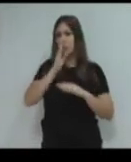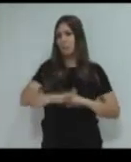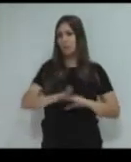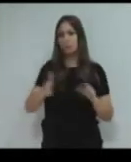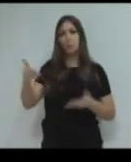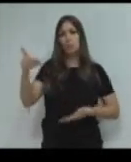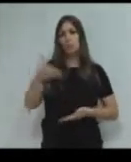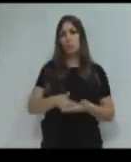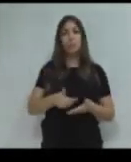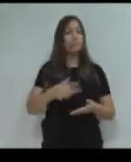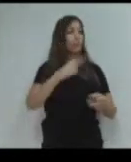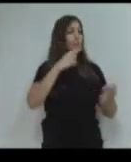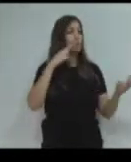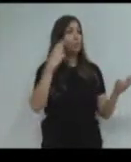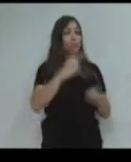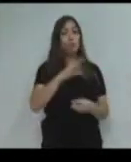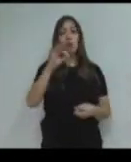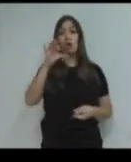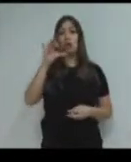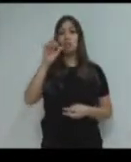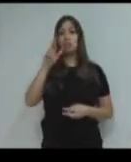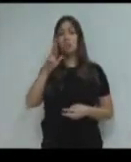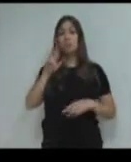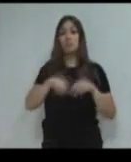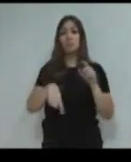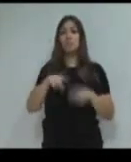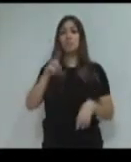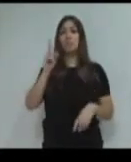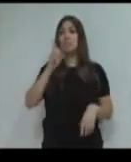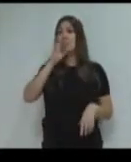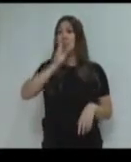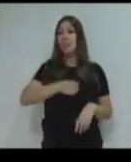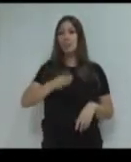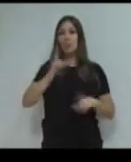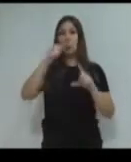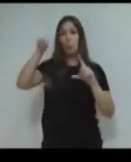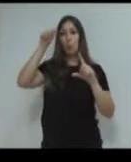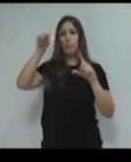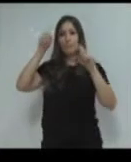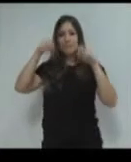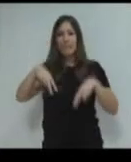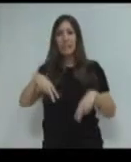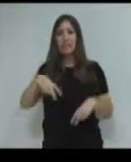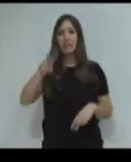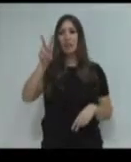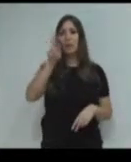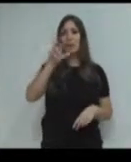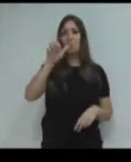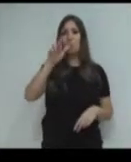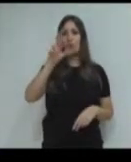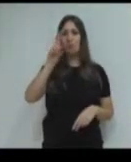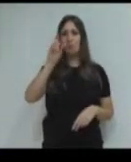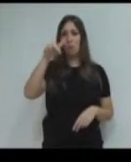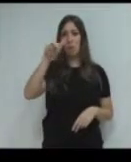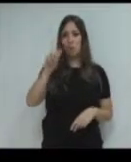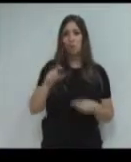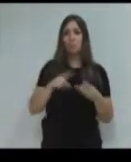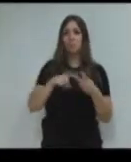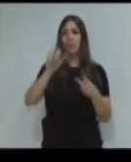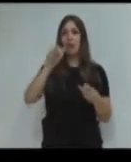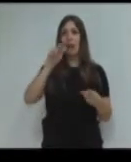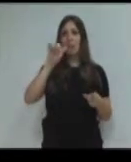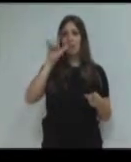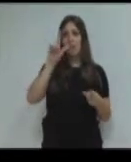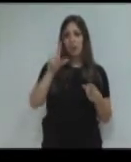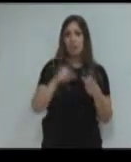vueltas. Sí, en general las letras Y el se Times denominan Roman. sin remate, Sí. ¿no? A palo seco, Verdana, Arial, toda esta